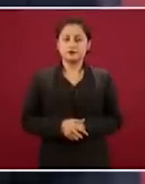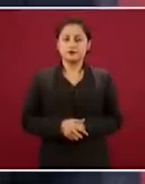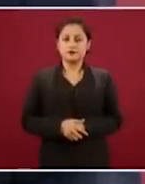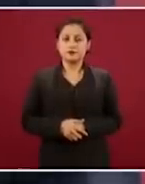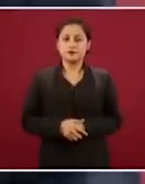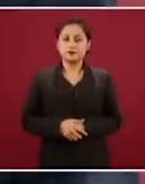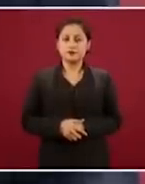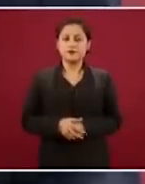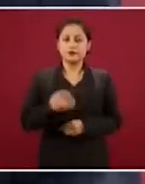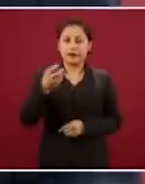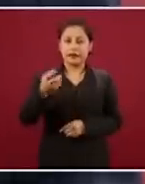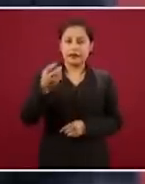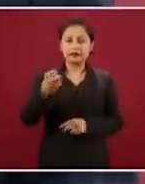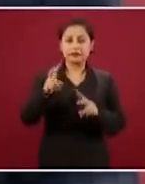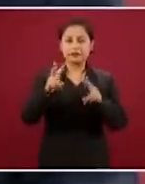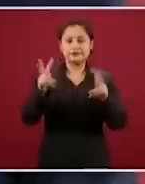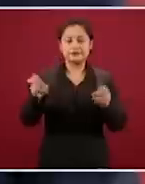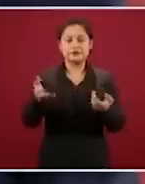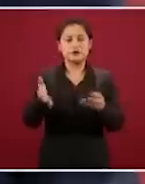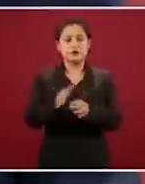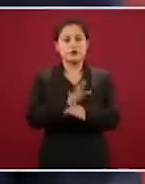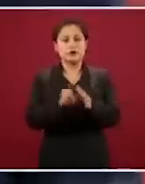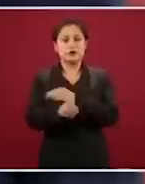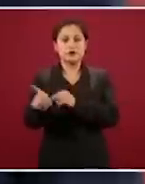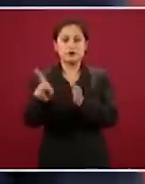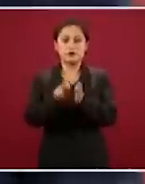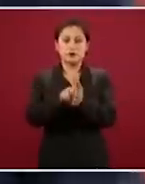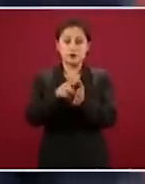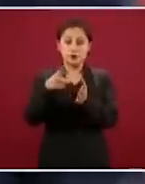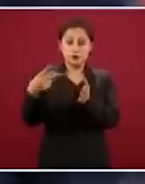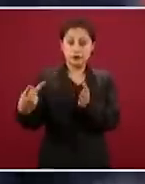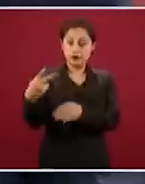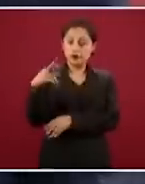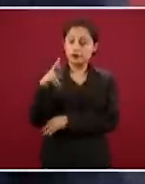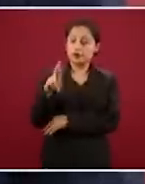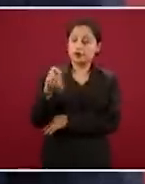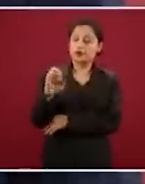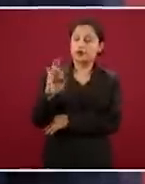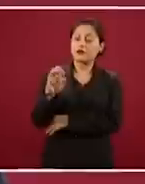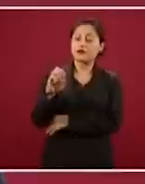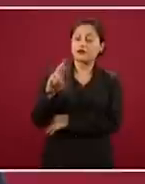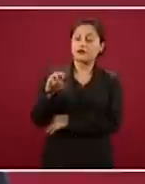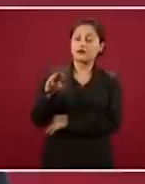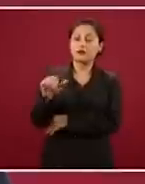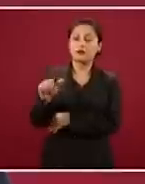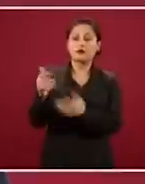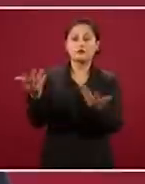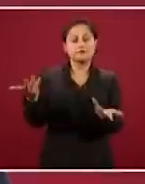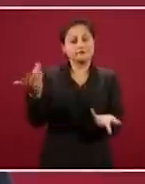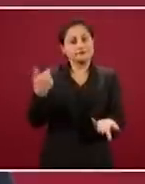El periódico Reforma, o sea, de veras, lo tengo que decir porque